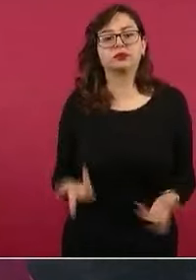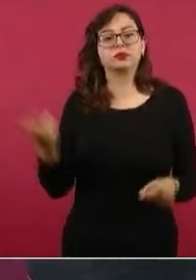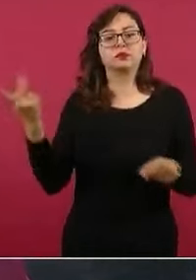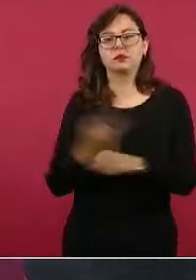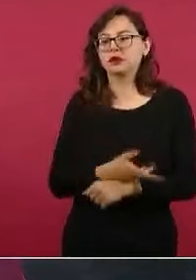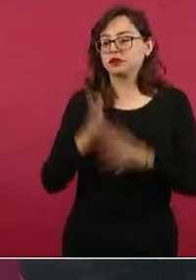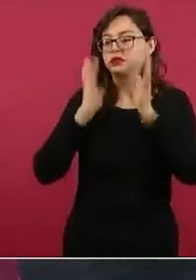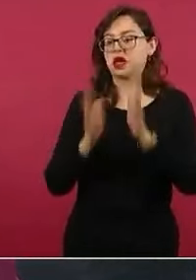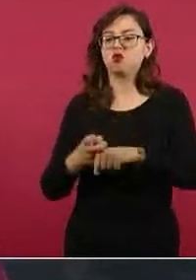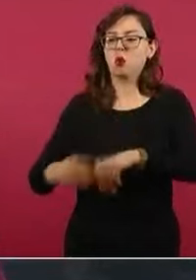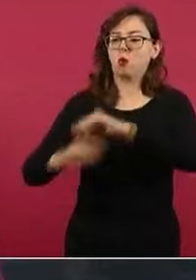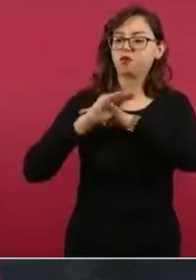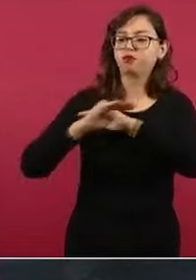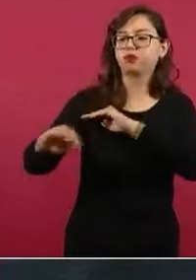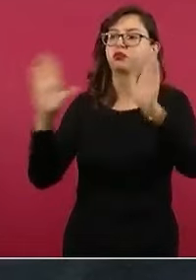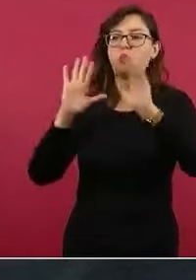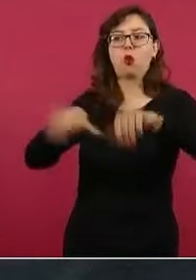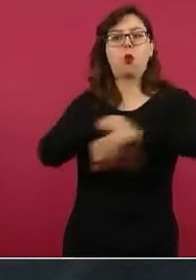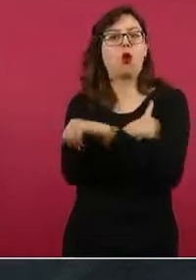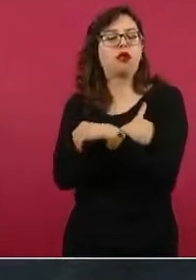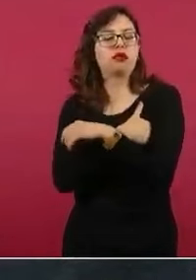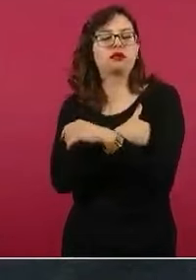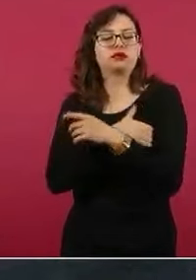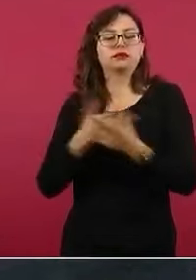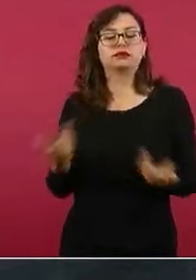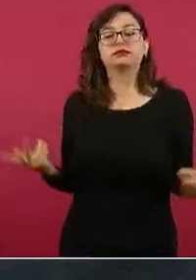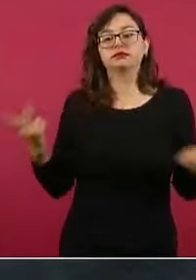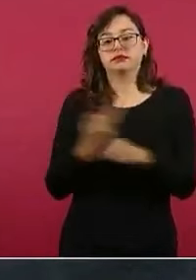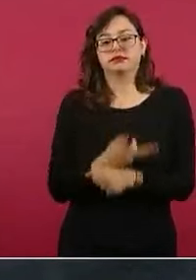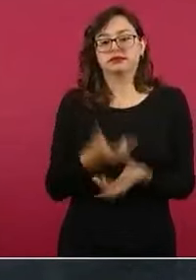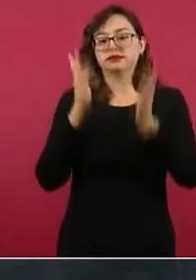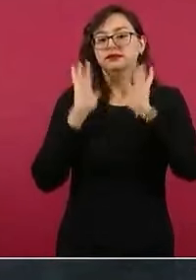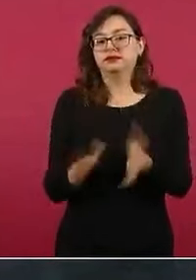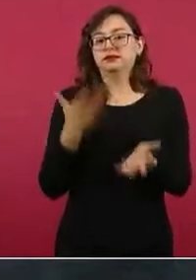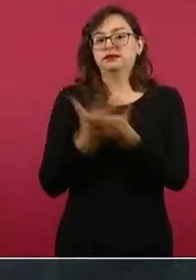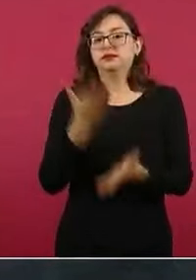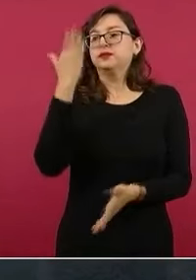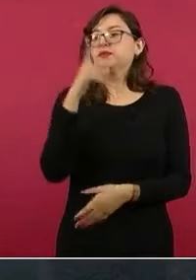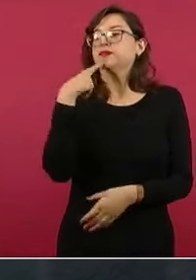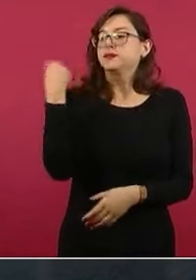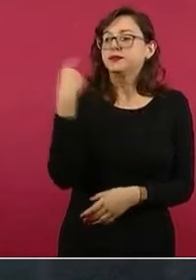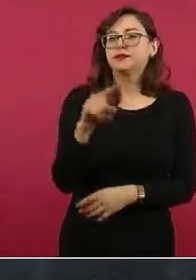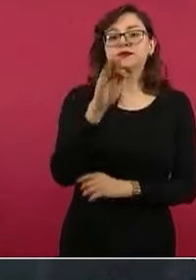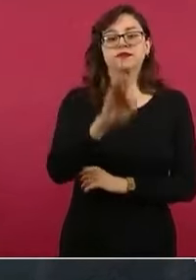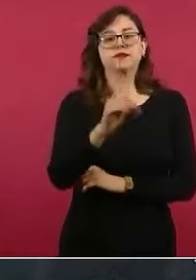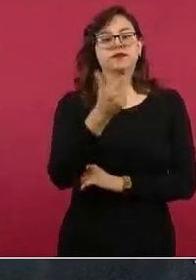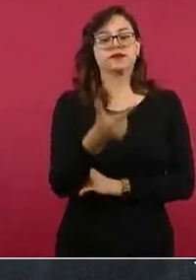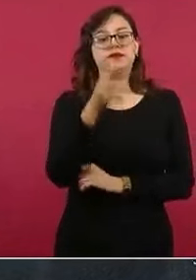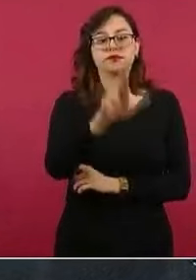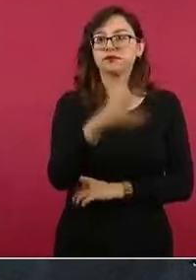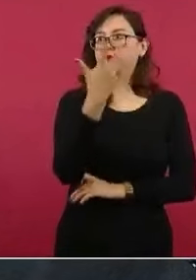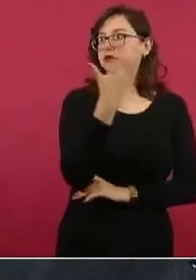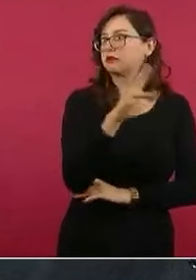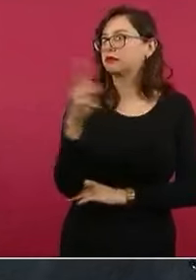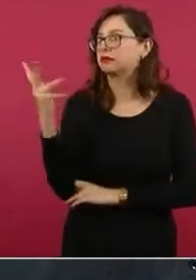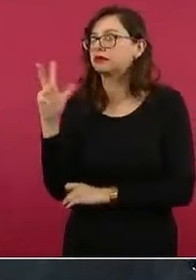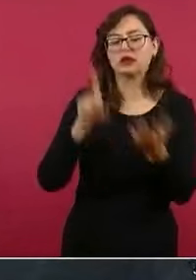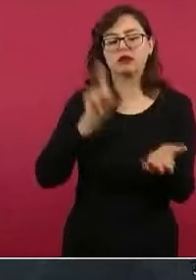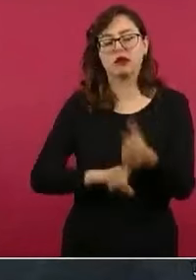de concreto para almacenar contenedores. Ya se procedió a la denuncia correspondiente ante la Fiscalía General de la República por delitos ambientales